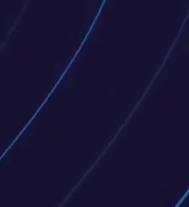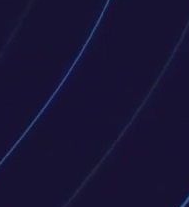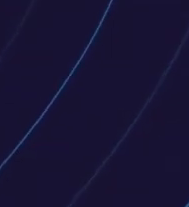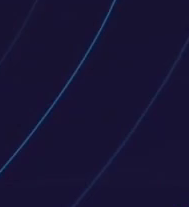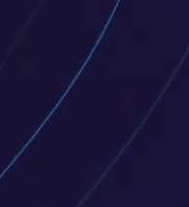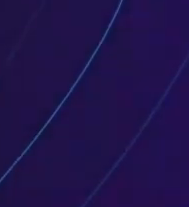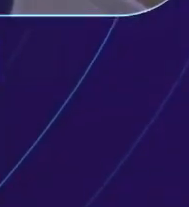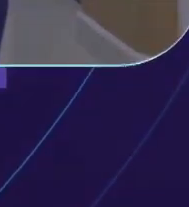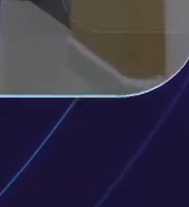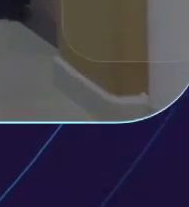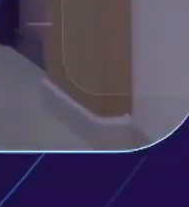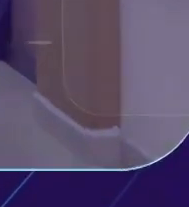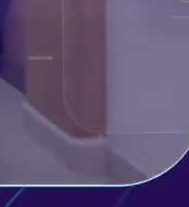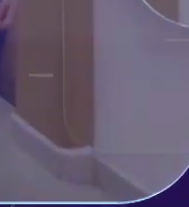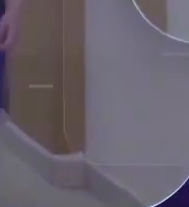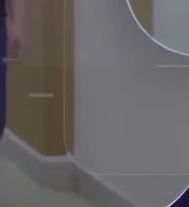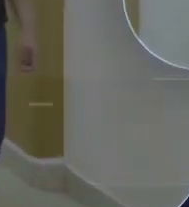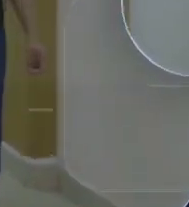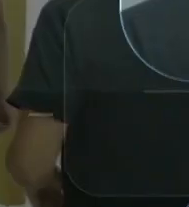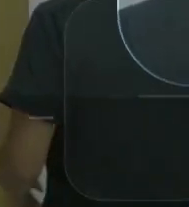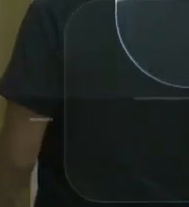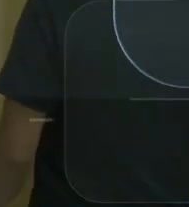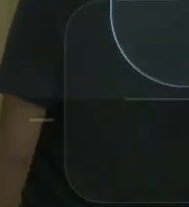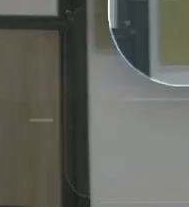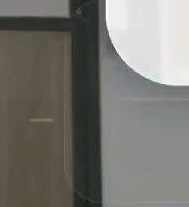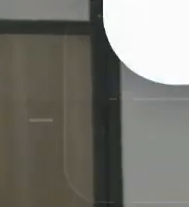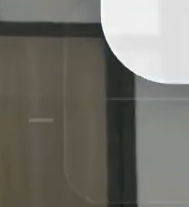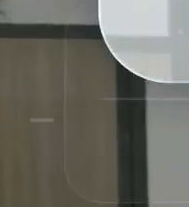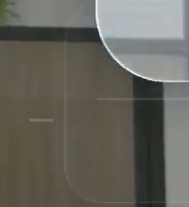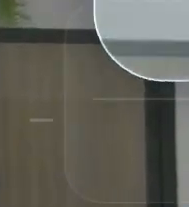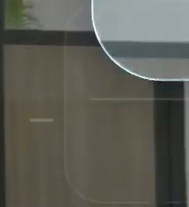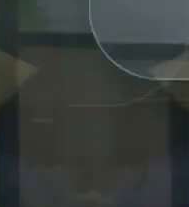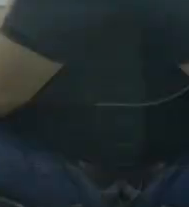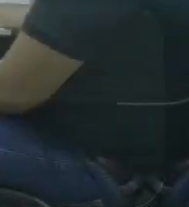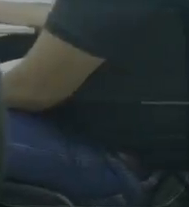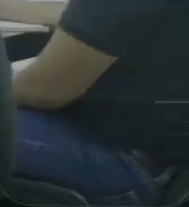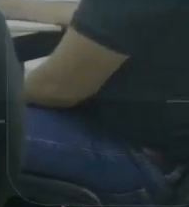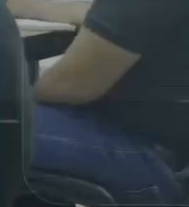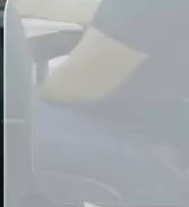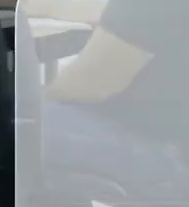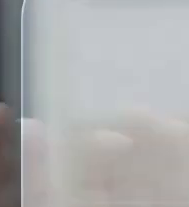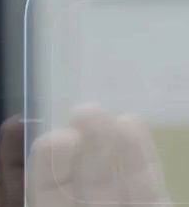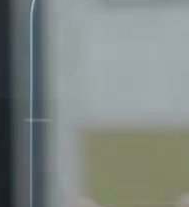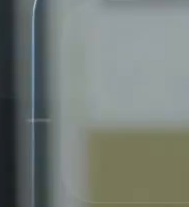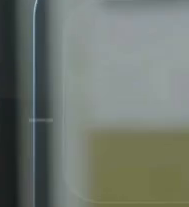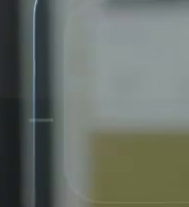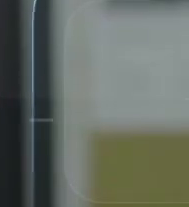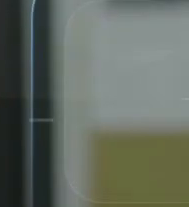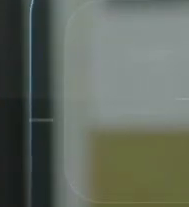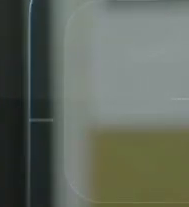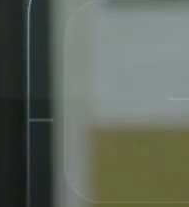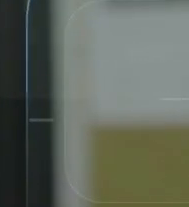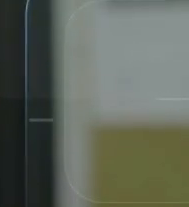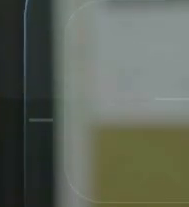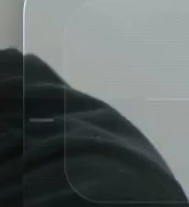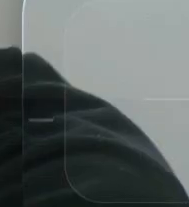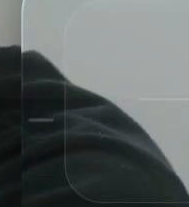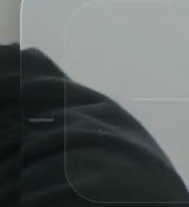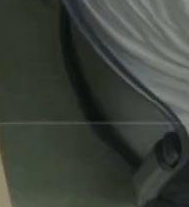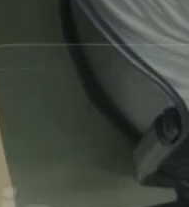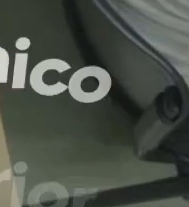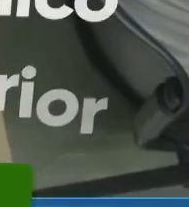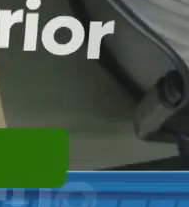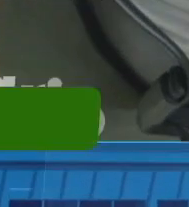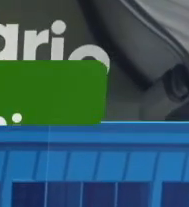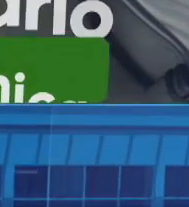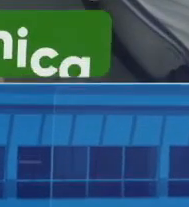Tecnológica Bilingüe Franco-Mexicana de Nuevo León tiene para ti carreras de alta calidad académica. Estudia técnico superior universitario en energías renovables